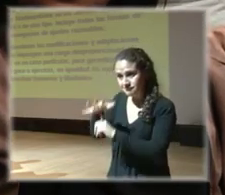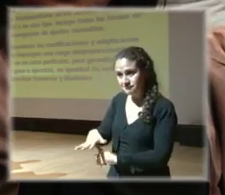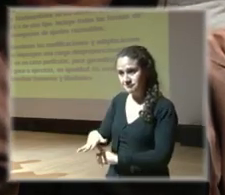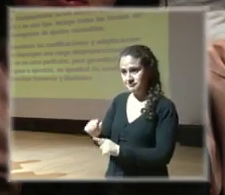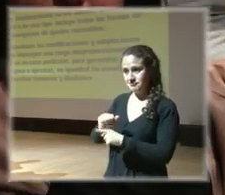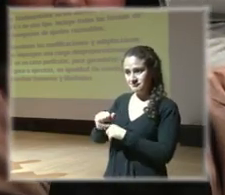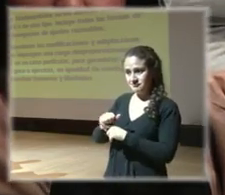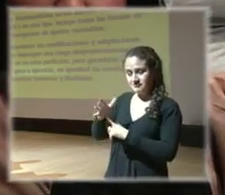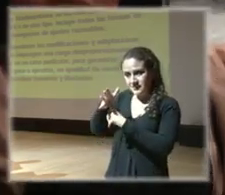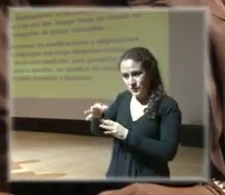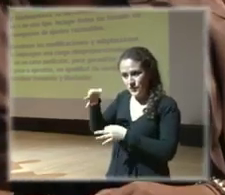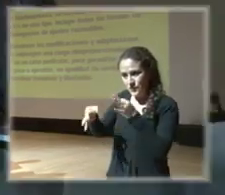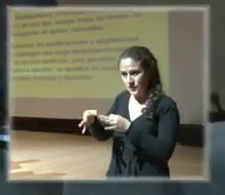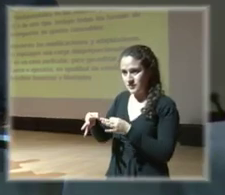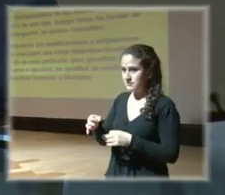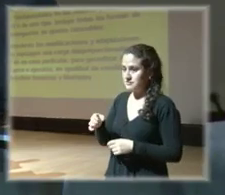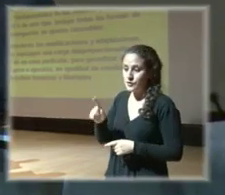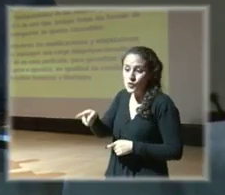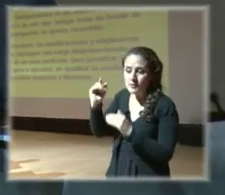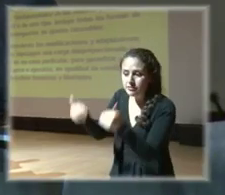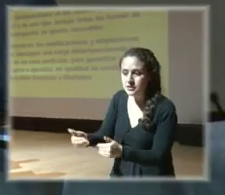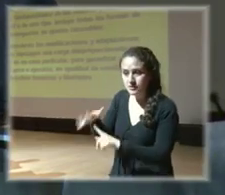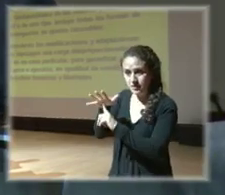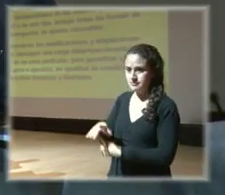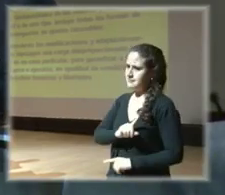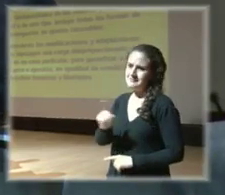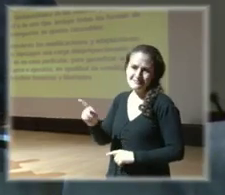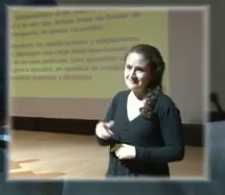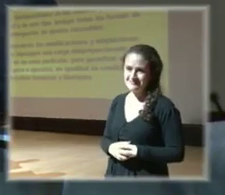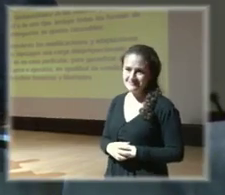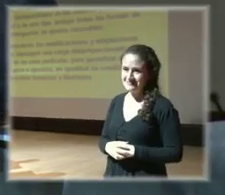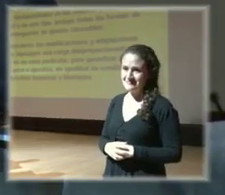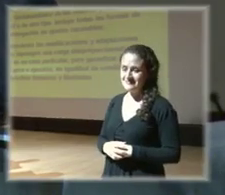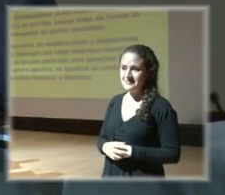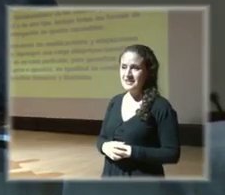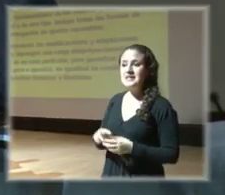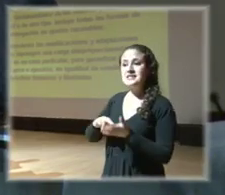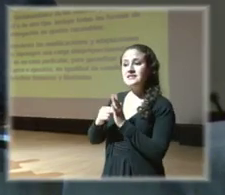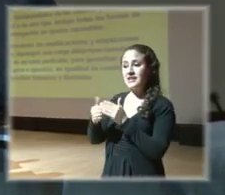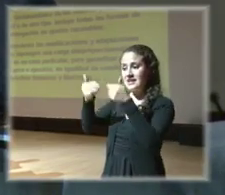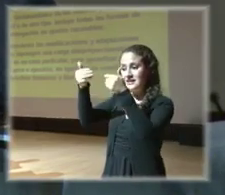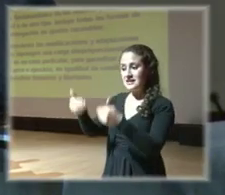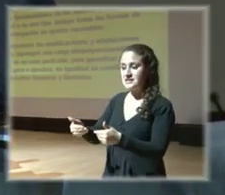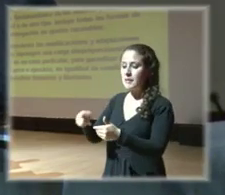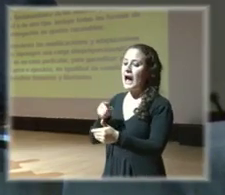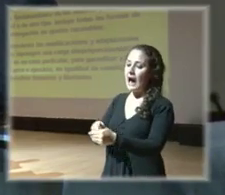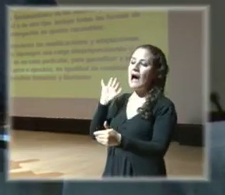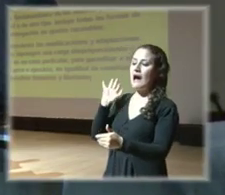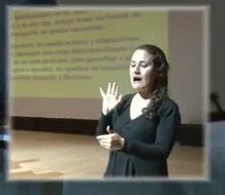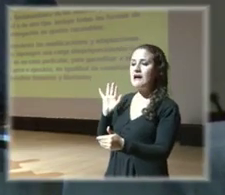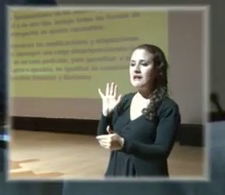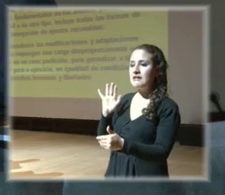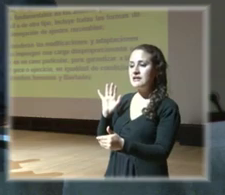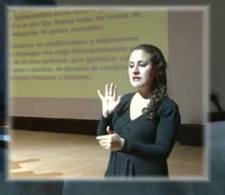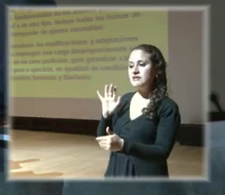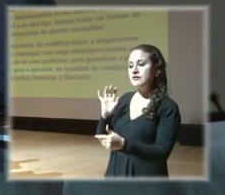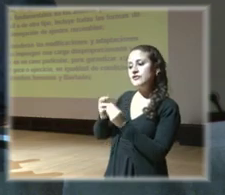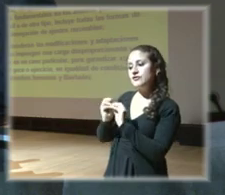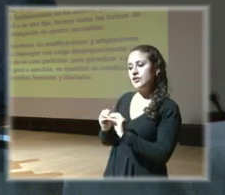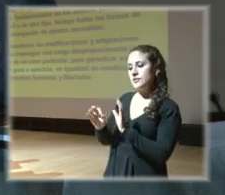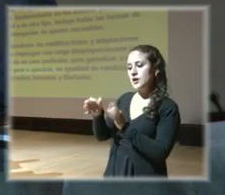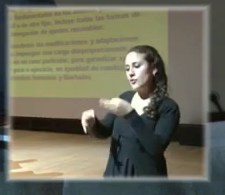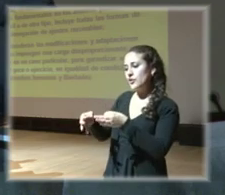su capacidad jurídica por motivo de discapacidad. Es decir, la discapacidad no puede ser la razón por la cual gozan de una capacidad